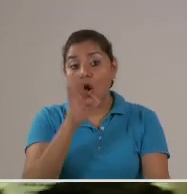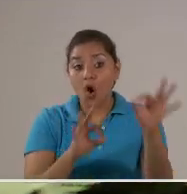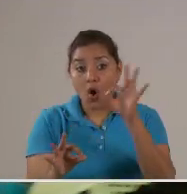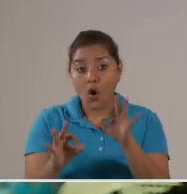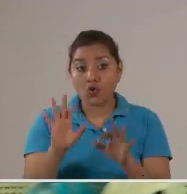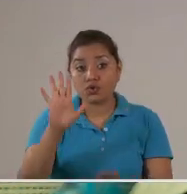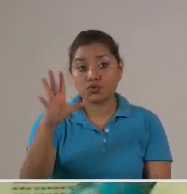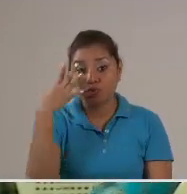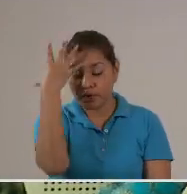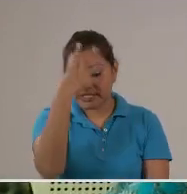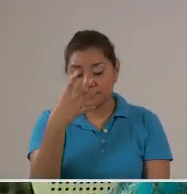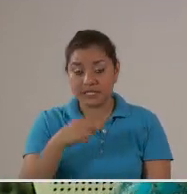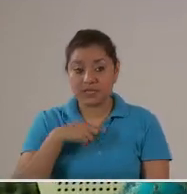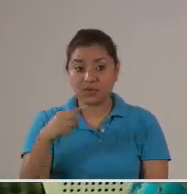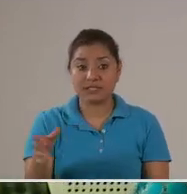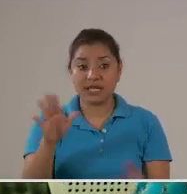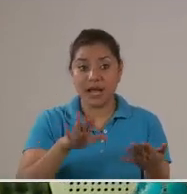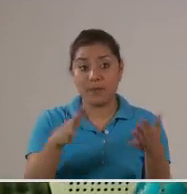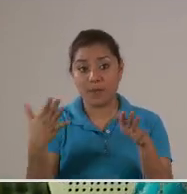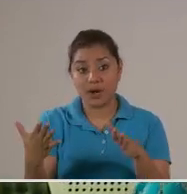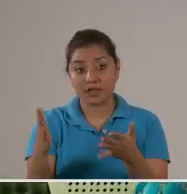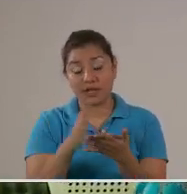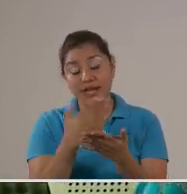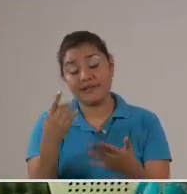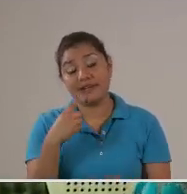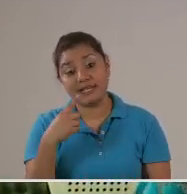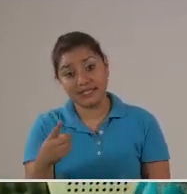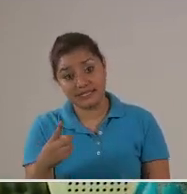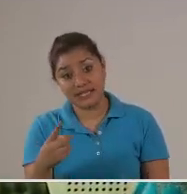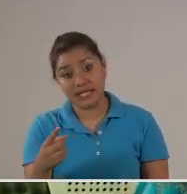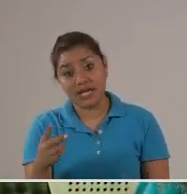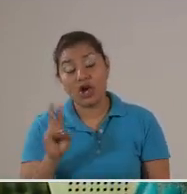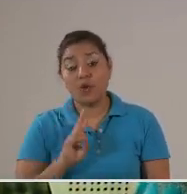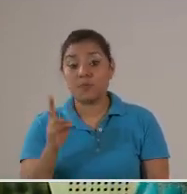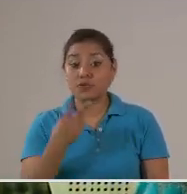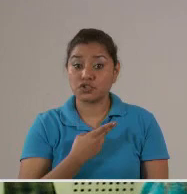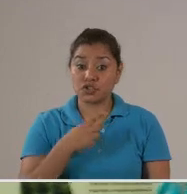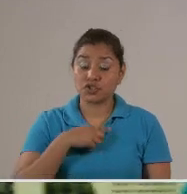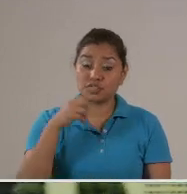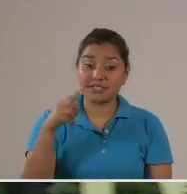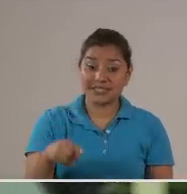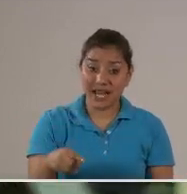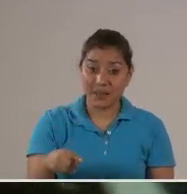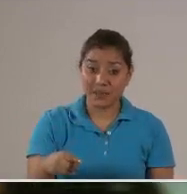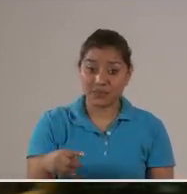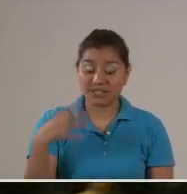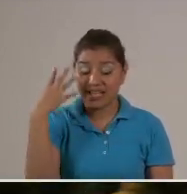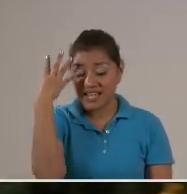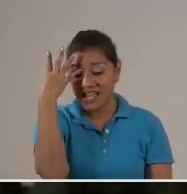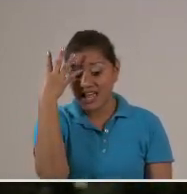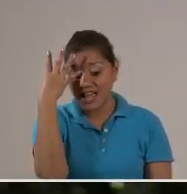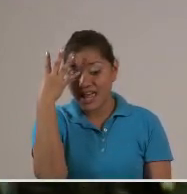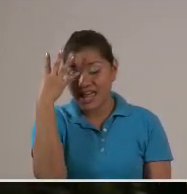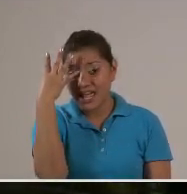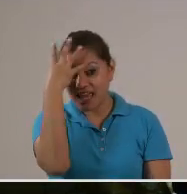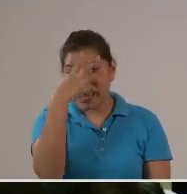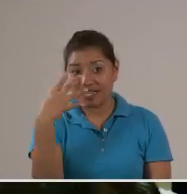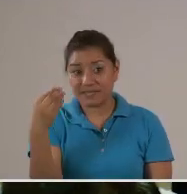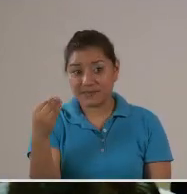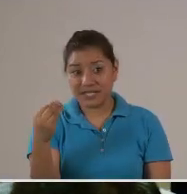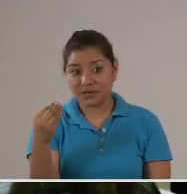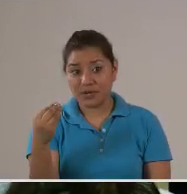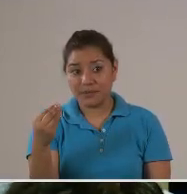vosotros estabais muertos en vuestros delitos y pecados eso lo dijo el señor vosotros sois como sepulcros